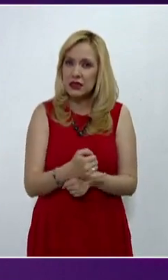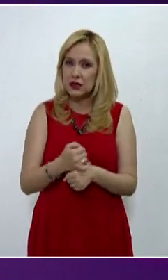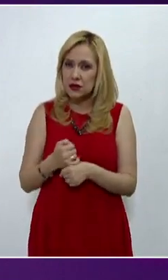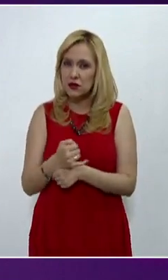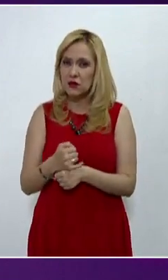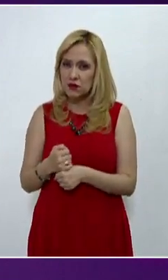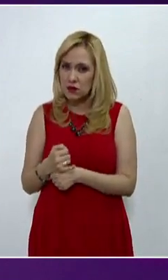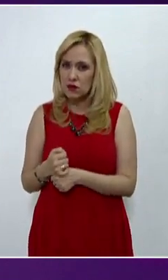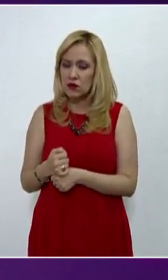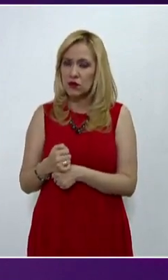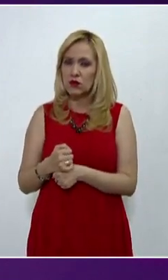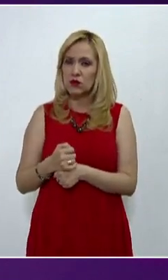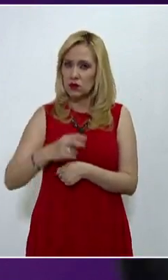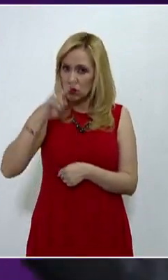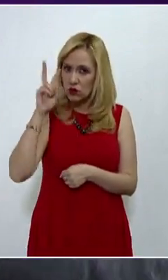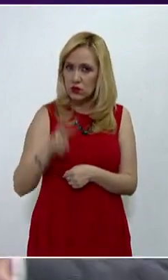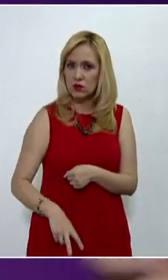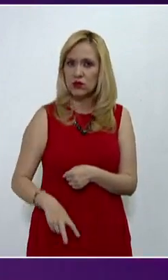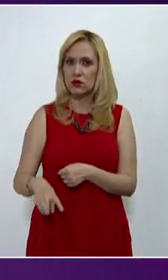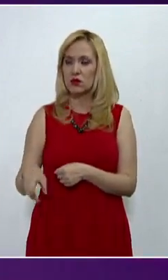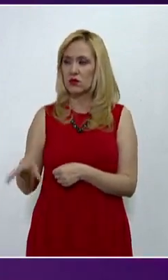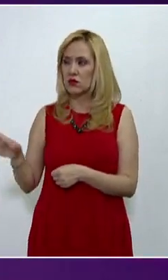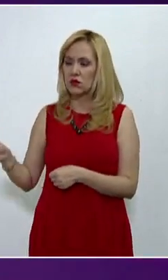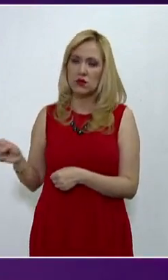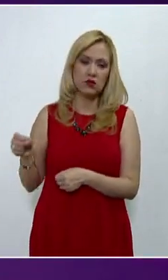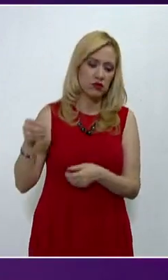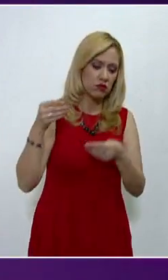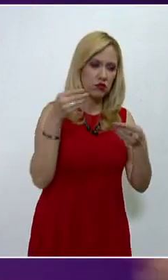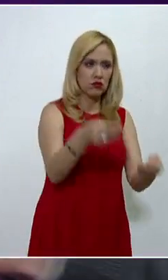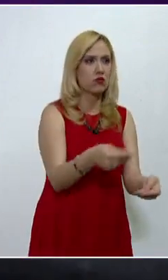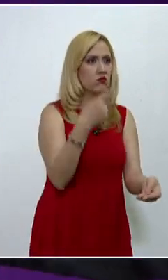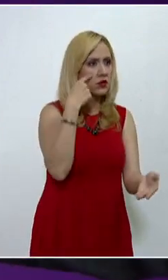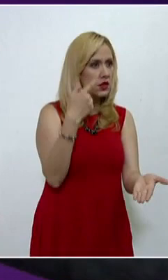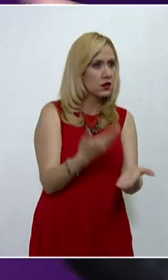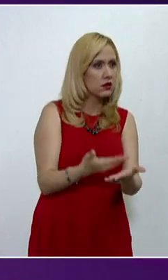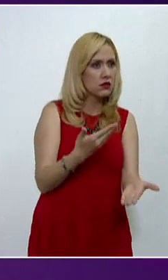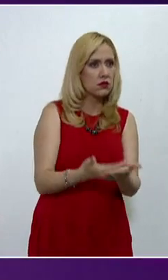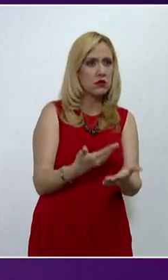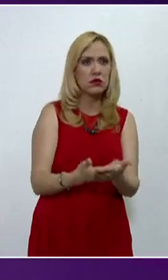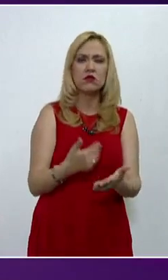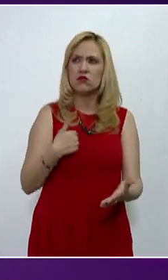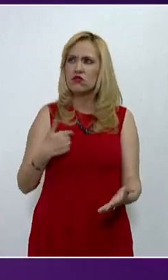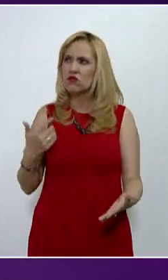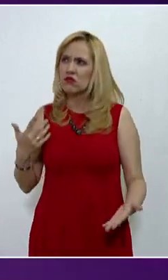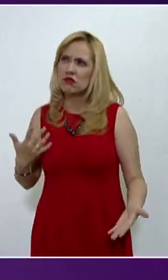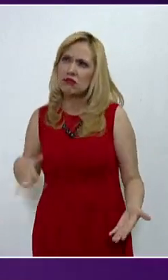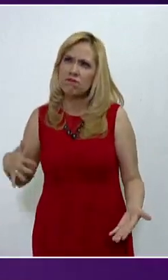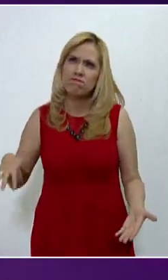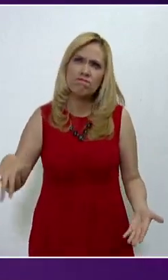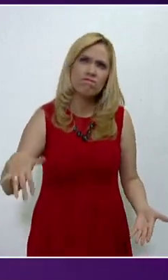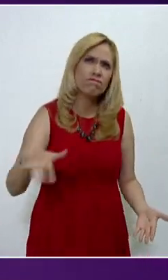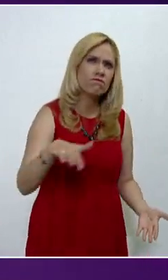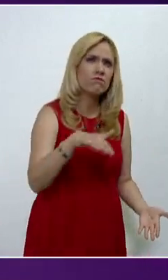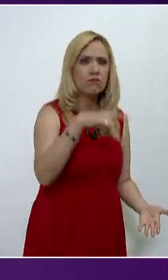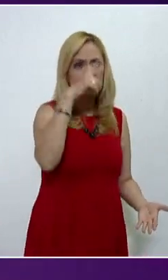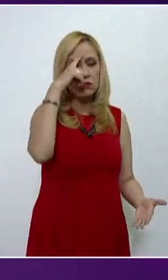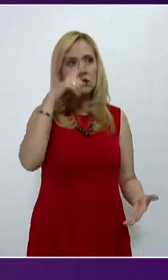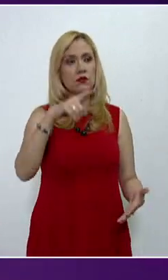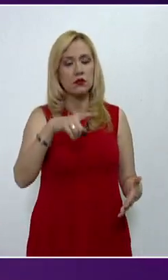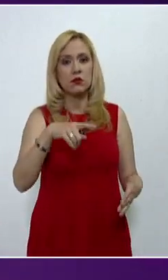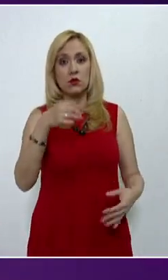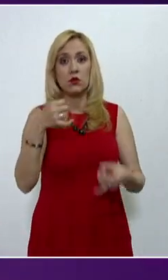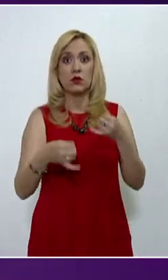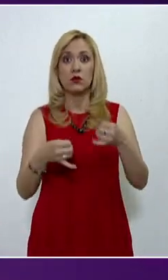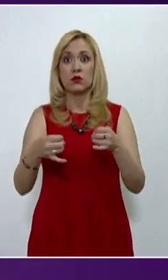haces, en donde en realidad llevas un caso a judicialización, o sea, utilizas todo el sistema penal acusatorio que